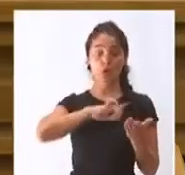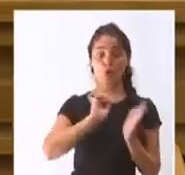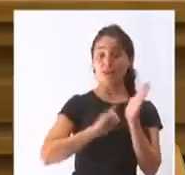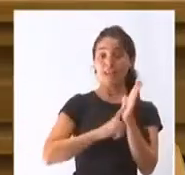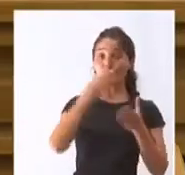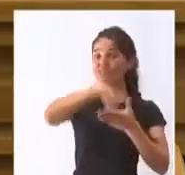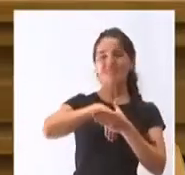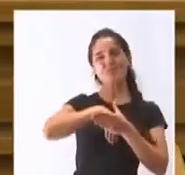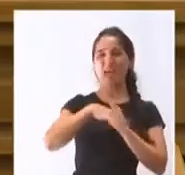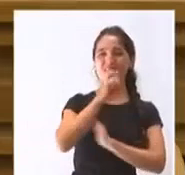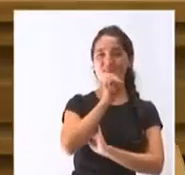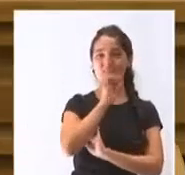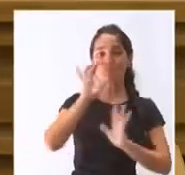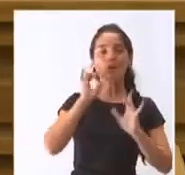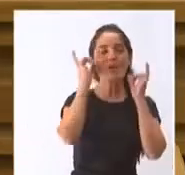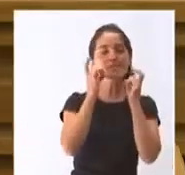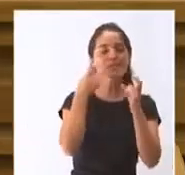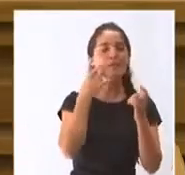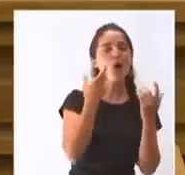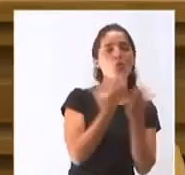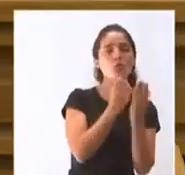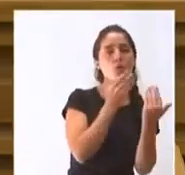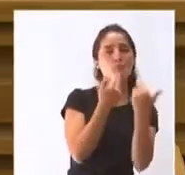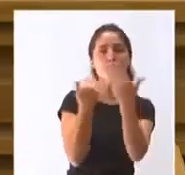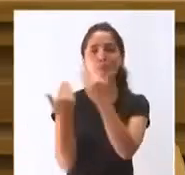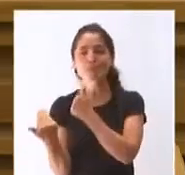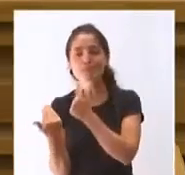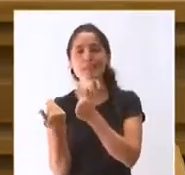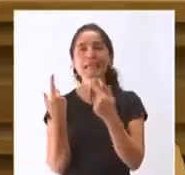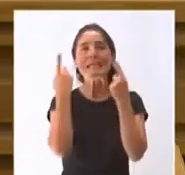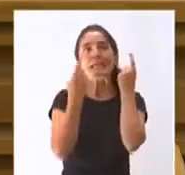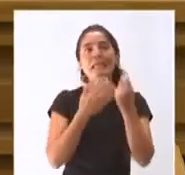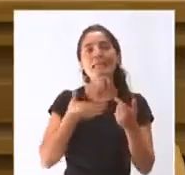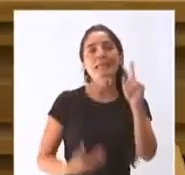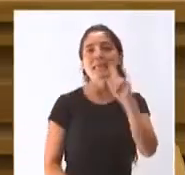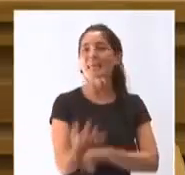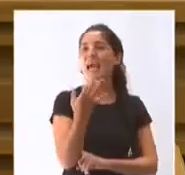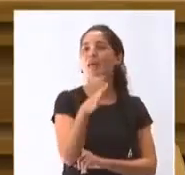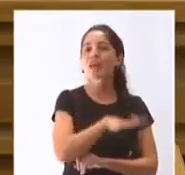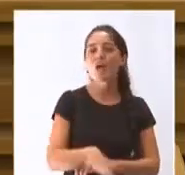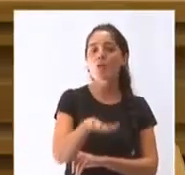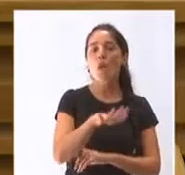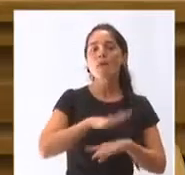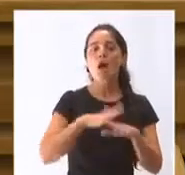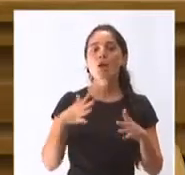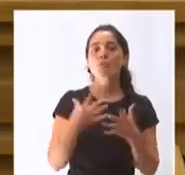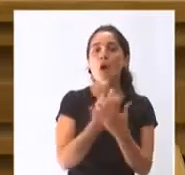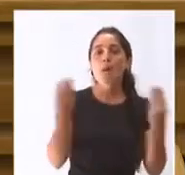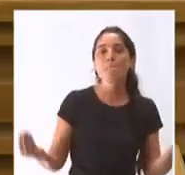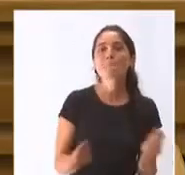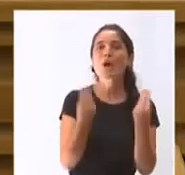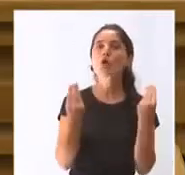pero con todas vamos a intentar plantear un escenario por el cual sea mucho mejor más rentable por la vía de la